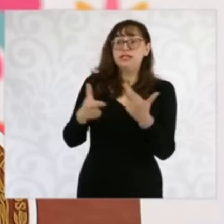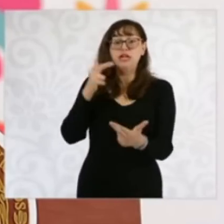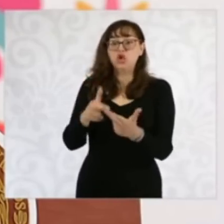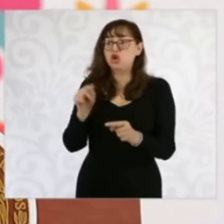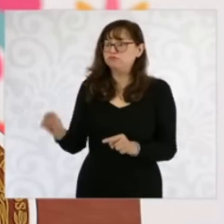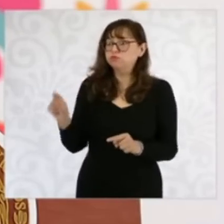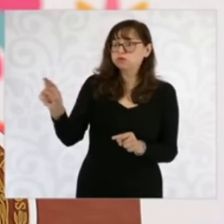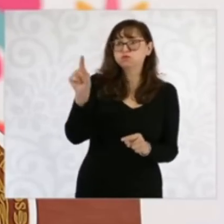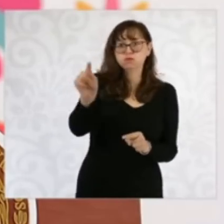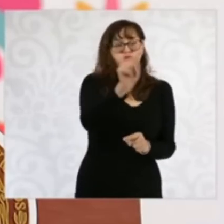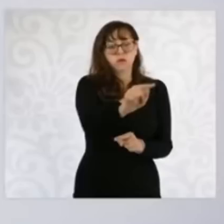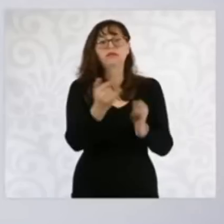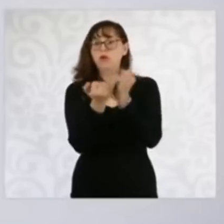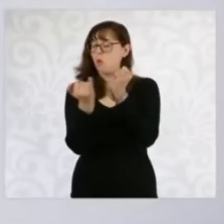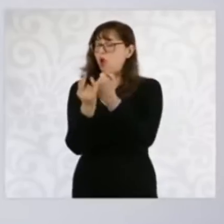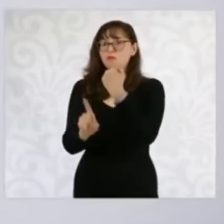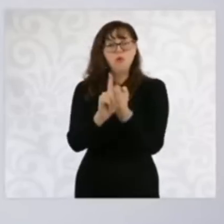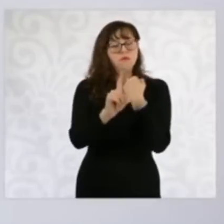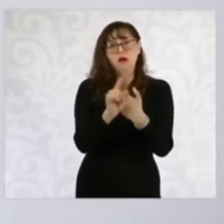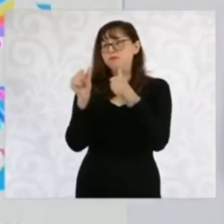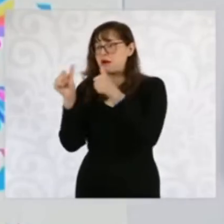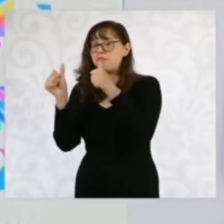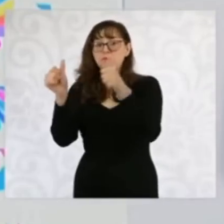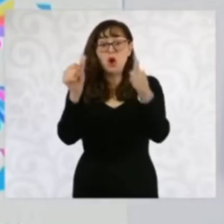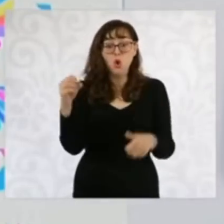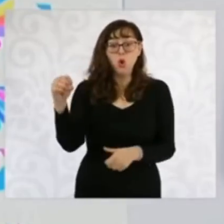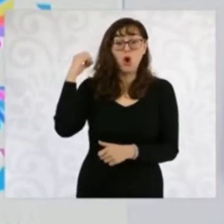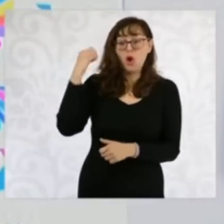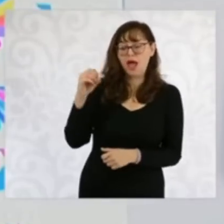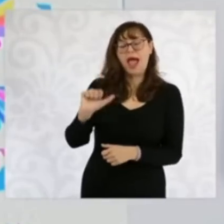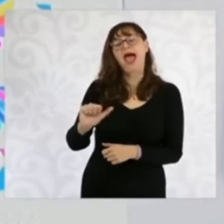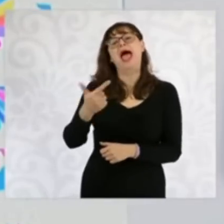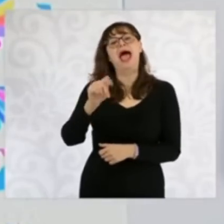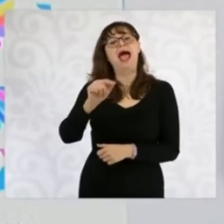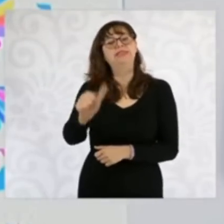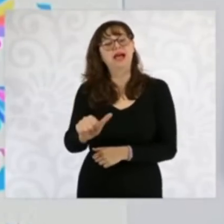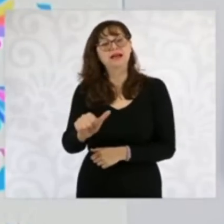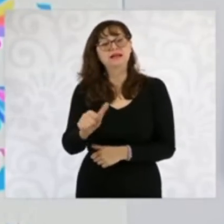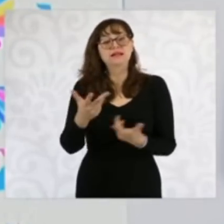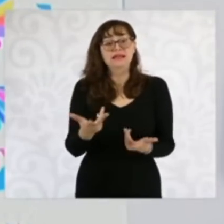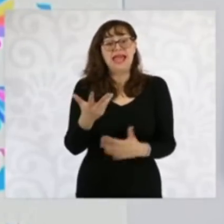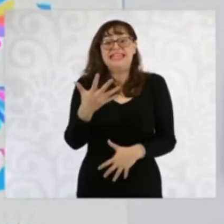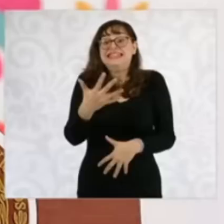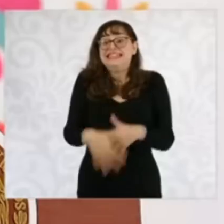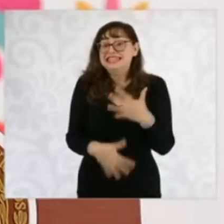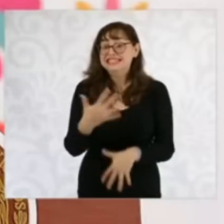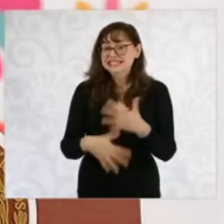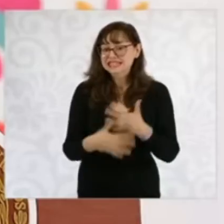huracanes que se vivieron. El de Oaxaca fue el Ágata. fueron 15